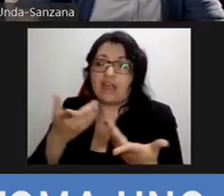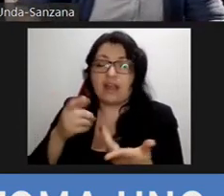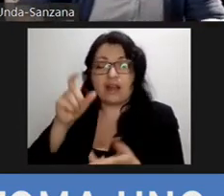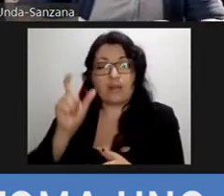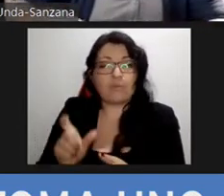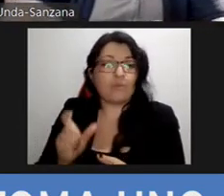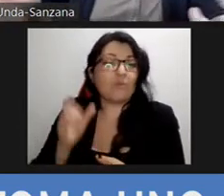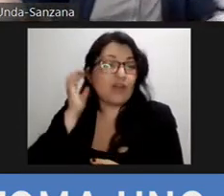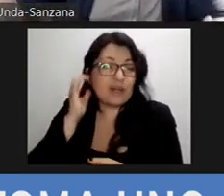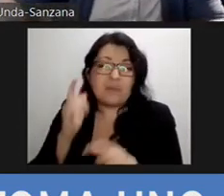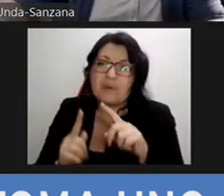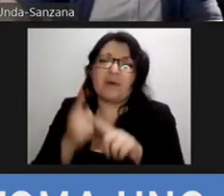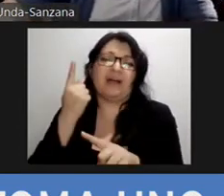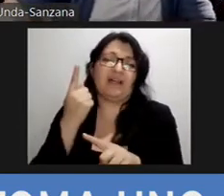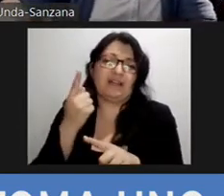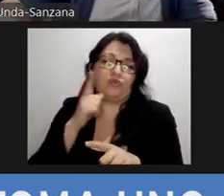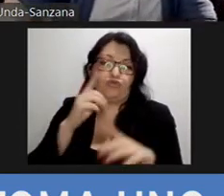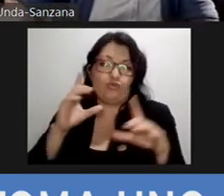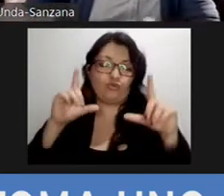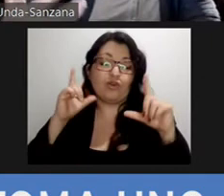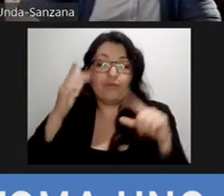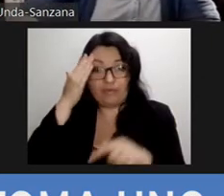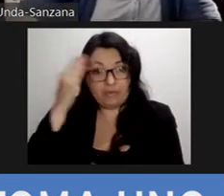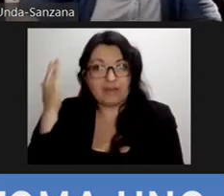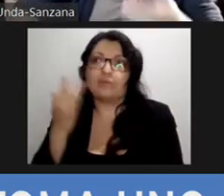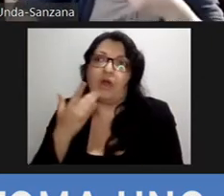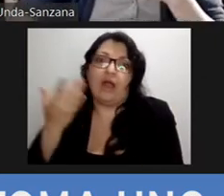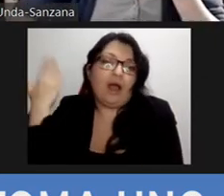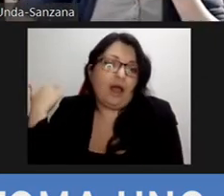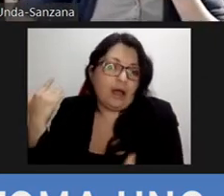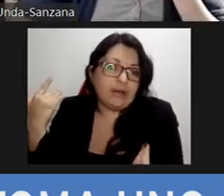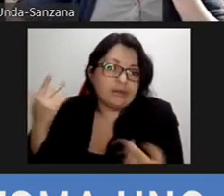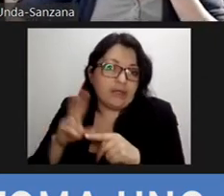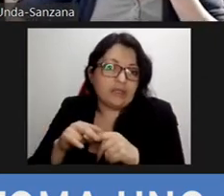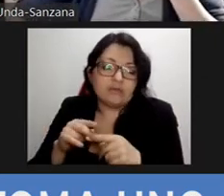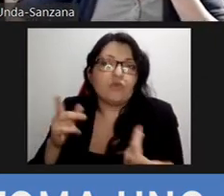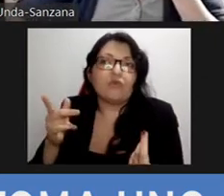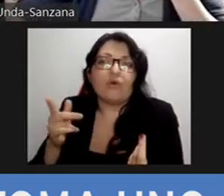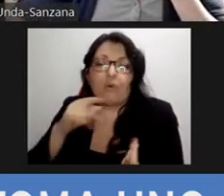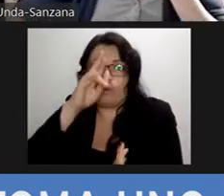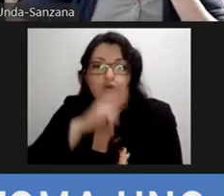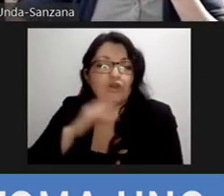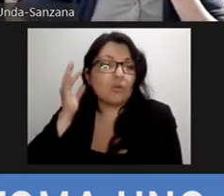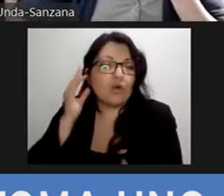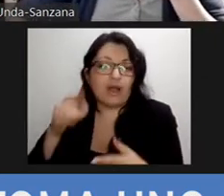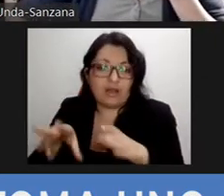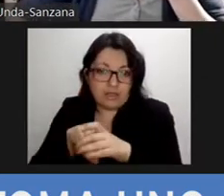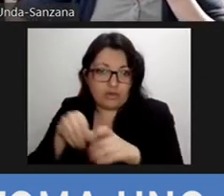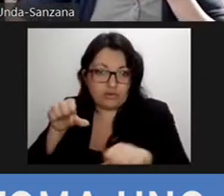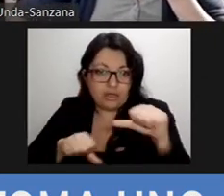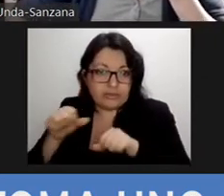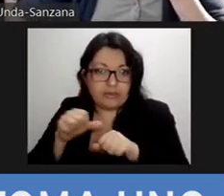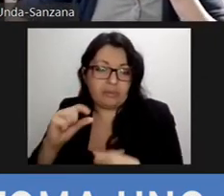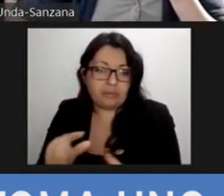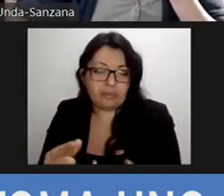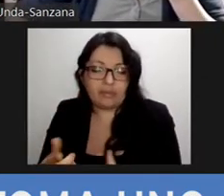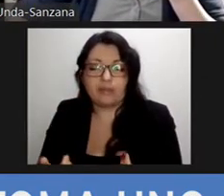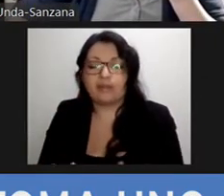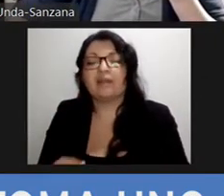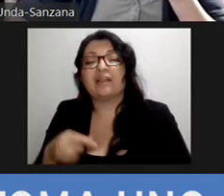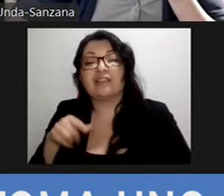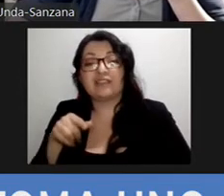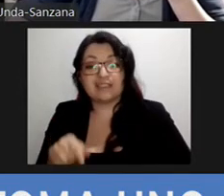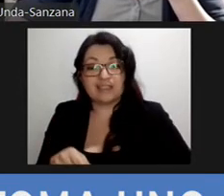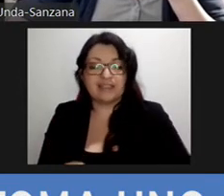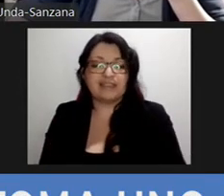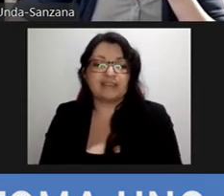tener un rol significativo por restricciones de la época para el rol de las mujeres en ciencia. Y efectivamente, si leemos